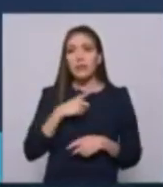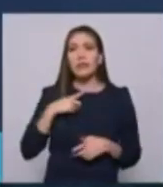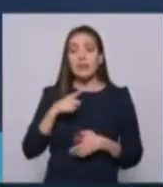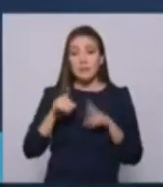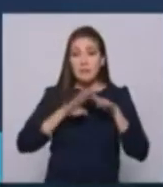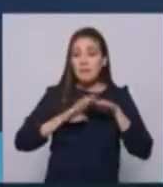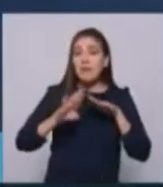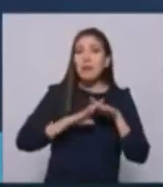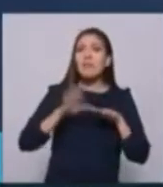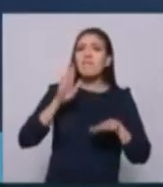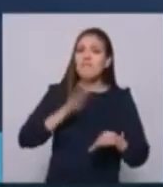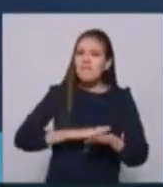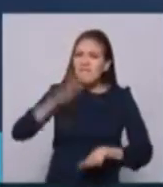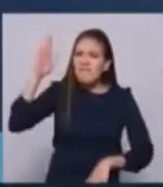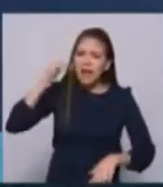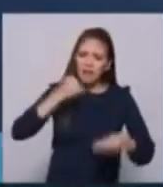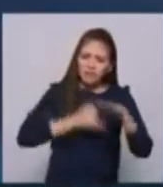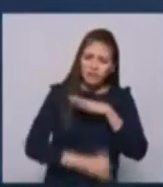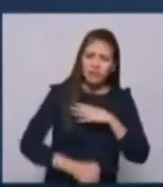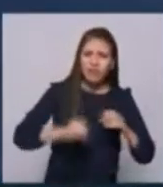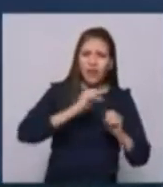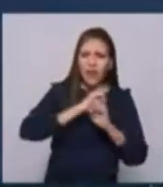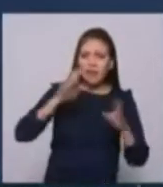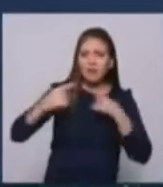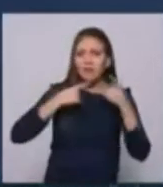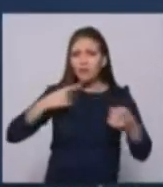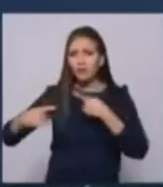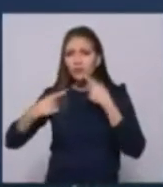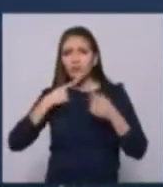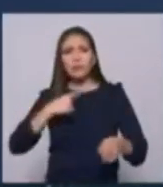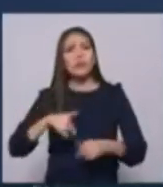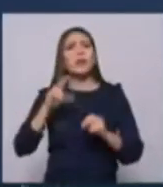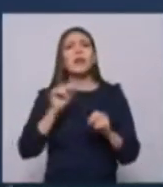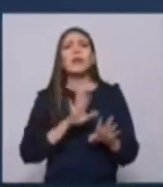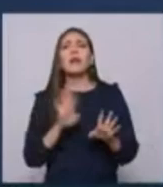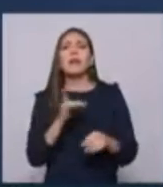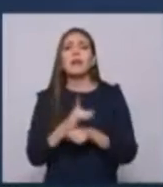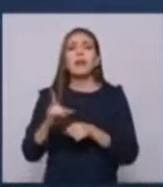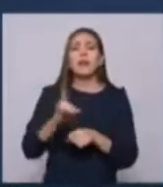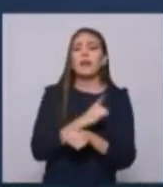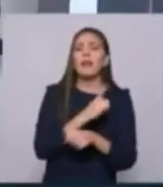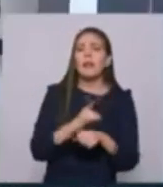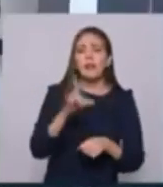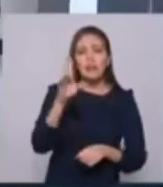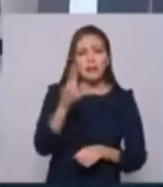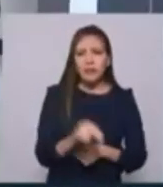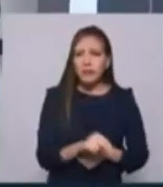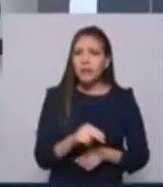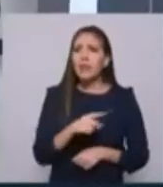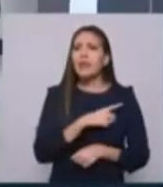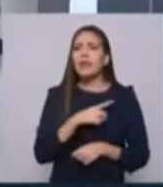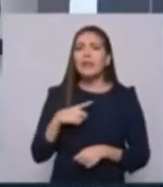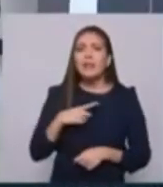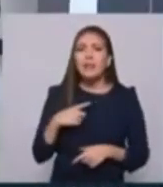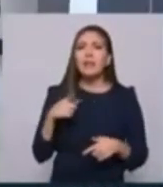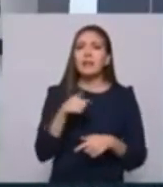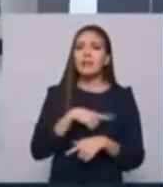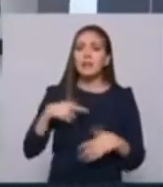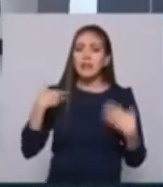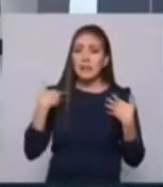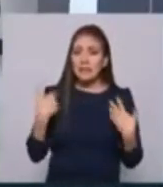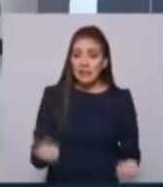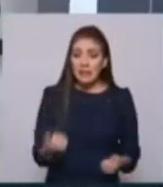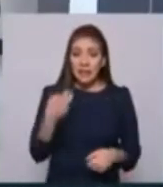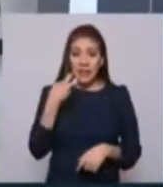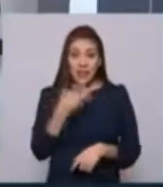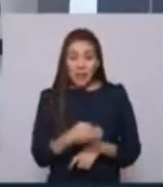fondo, no solamente si tercer país seguro, no, hay que irnos a las entrañas, entender que esto es la gran